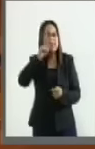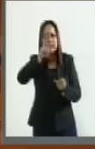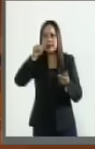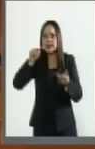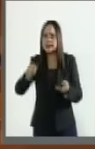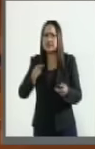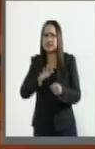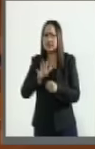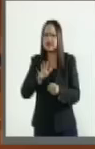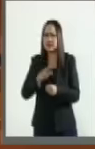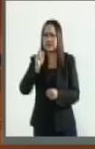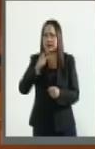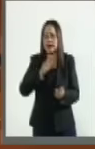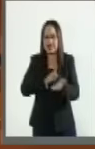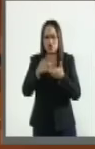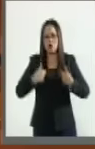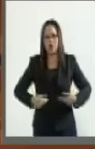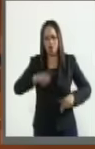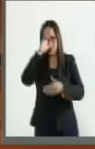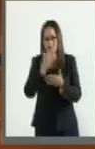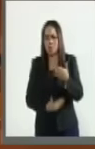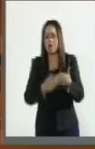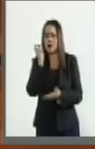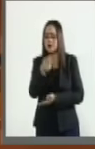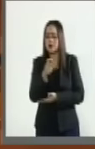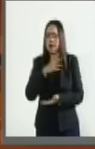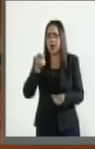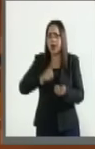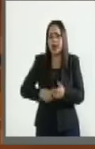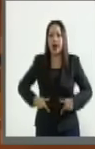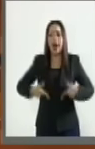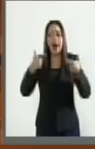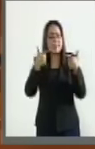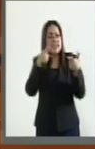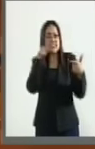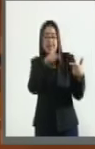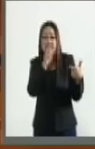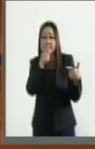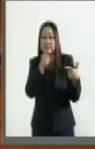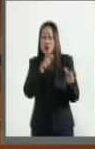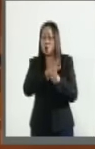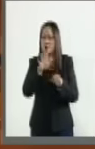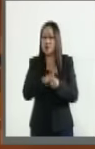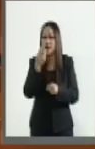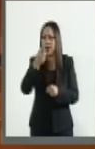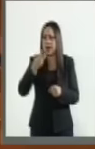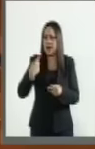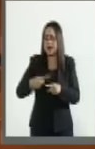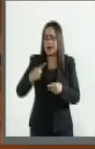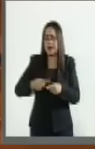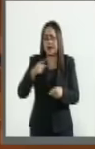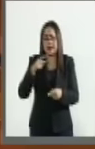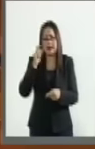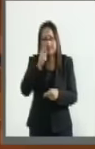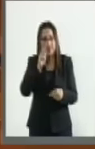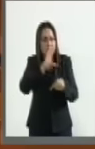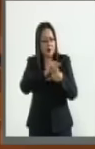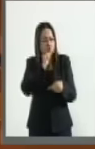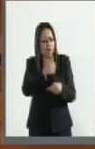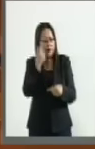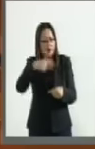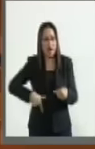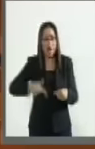de violaciones a los derechos humanos, es utilizada un arma de fuego que, por razones evidentes, es portada de manera ilegal. Hoy